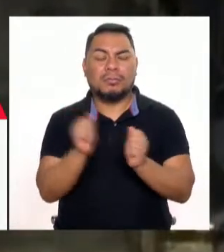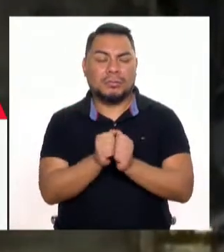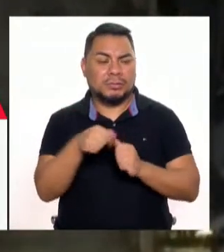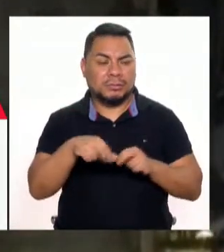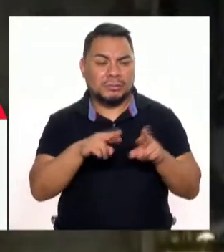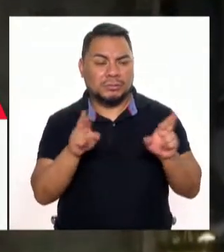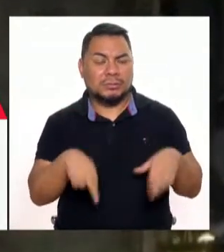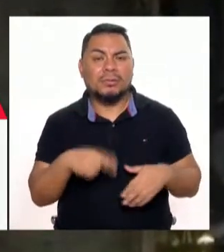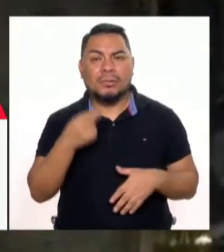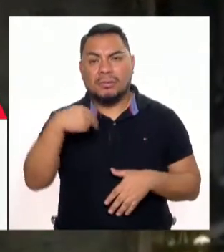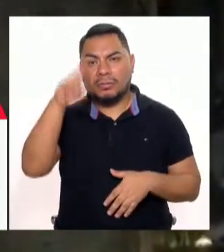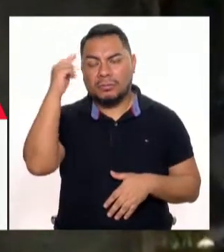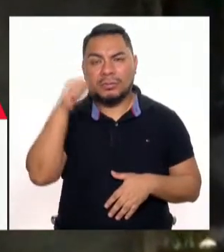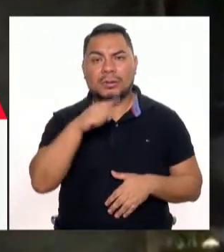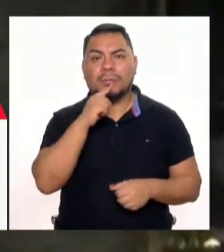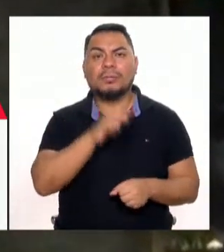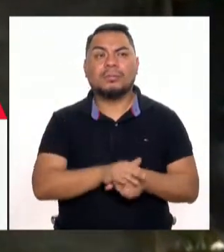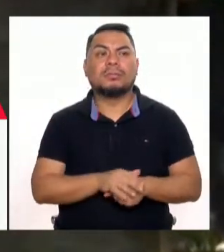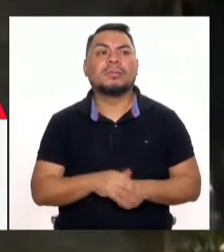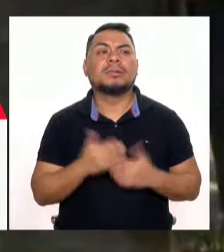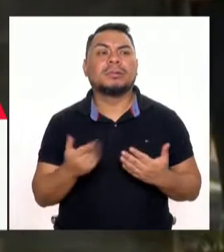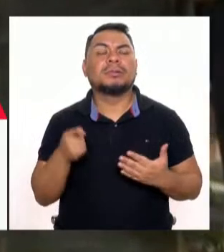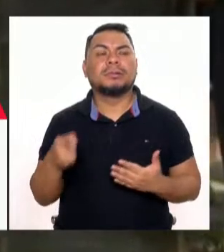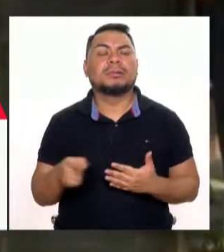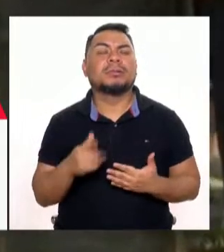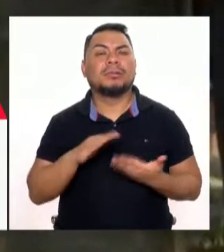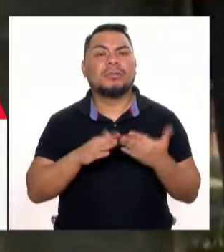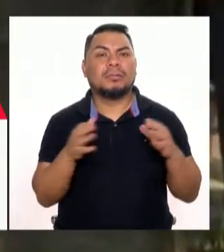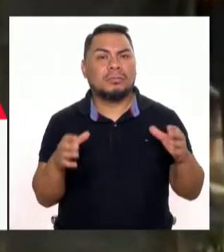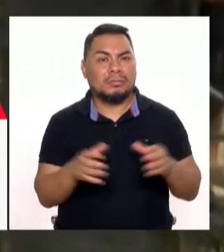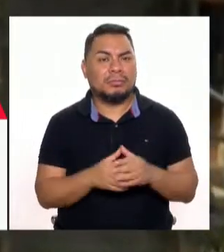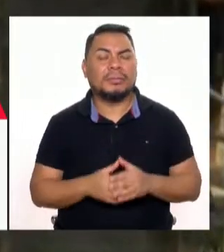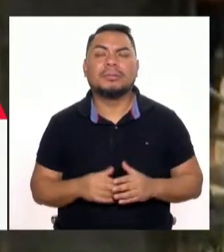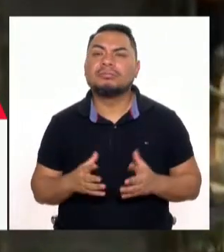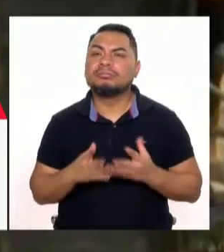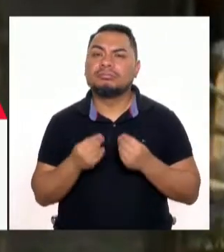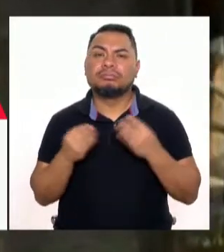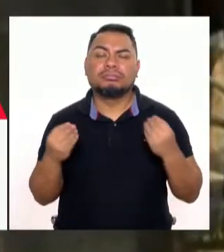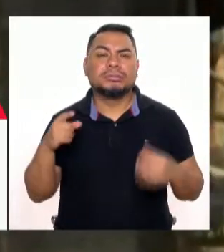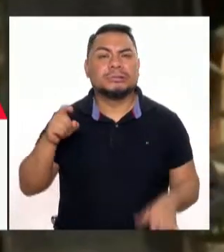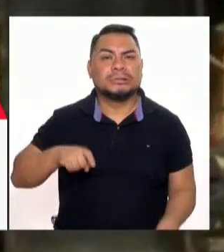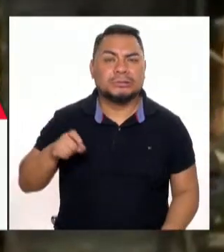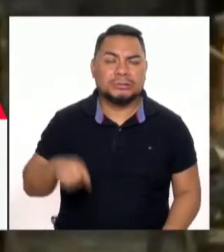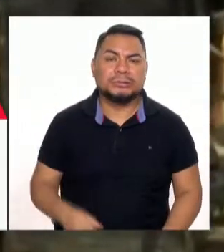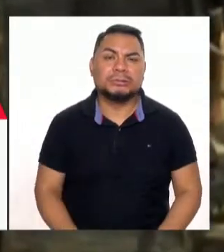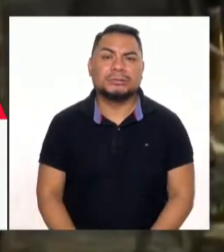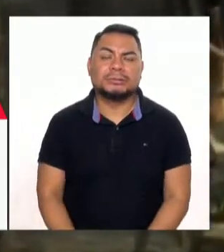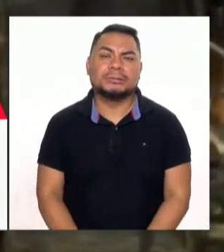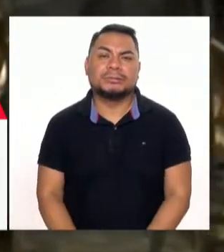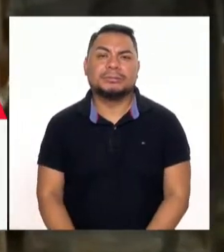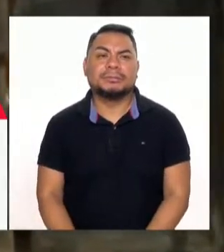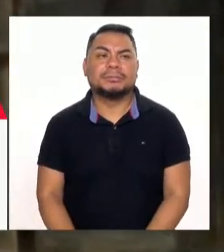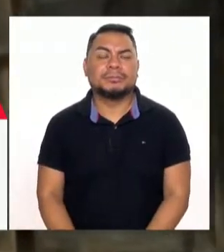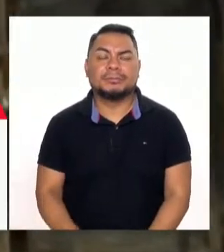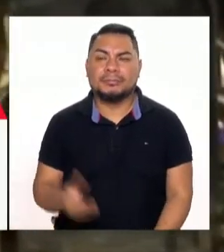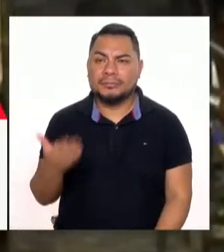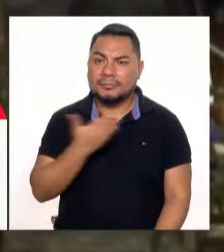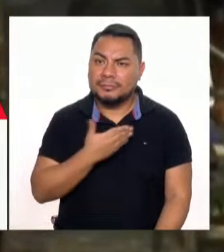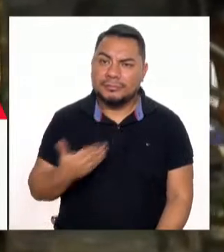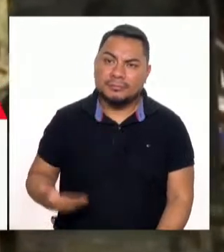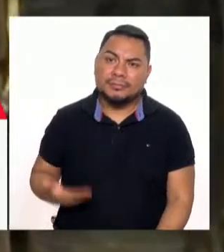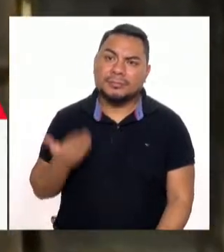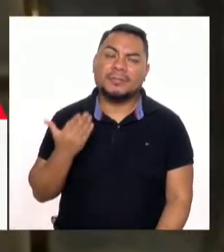mi región huánuco ese compromiso por nuestra mancomunidad que tanto nos necesita presidenta